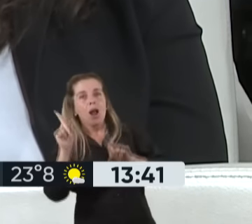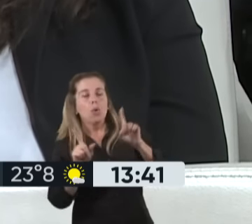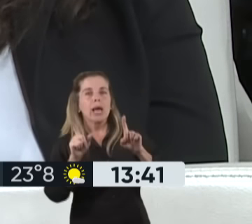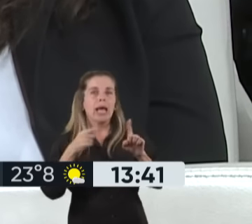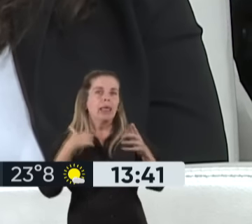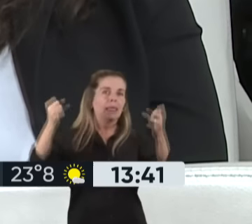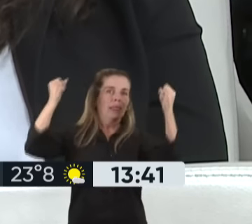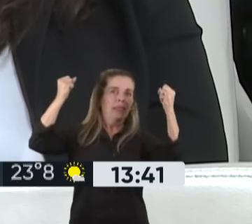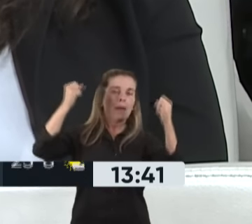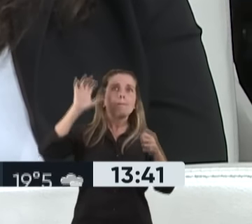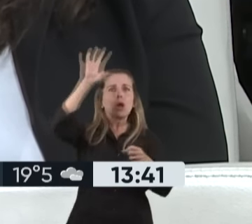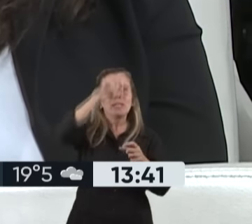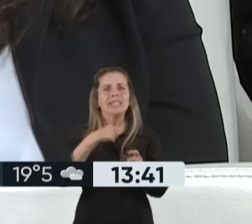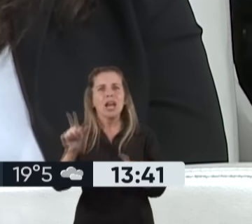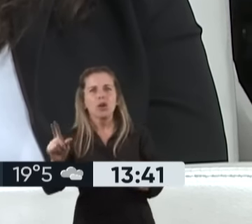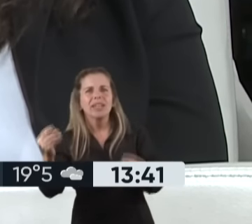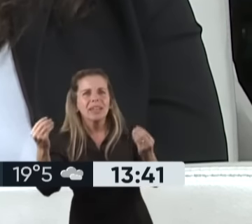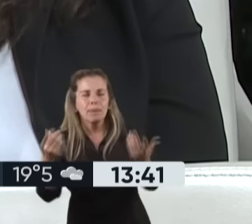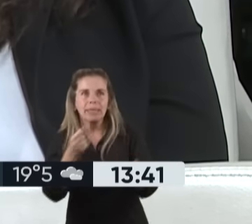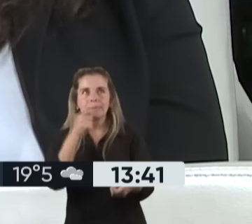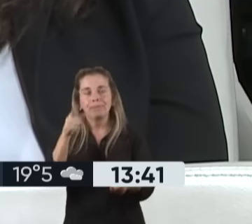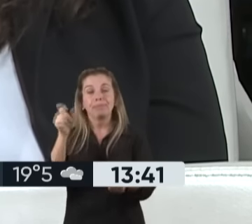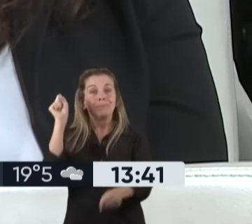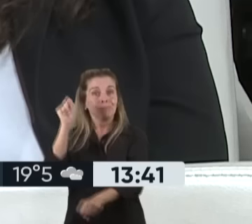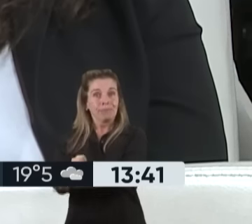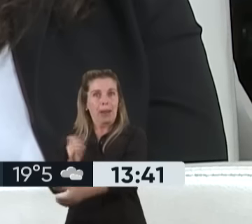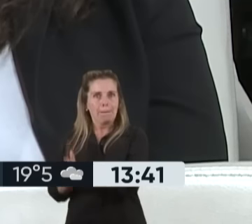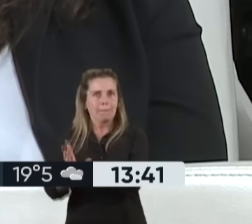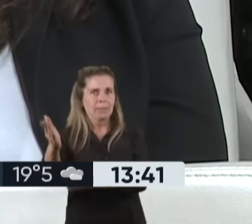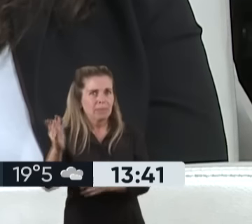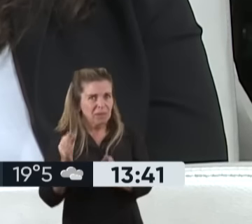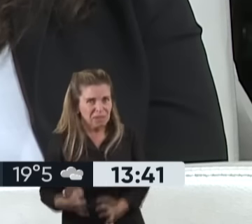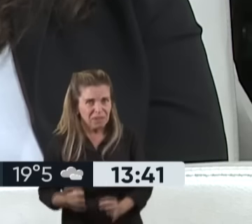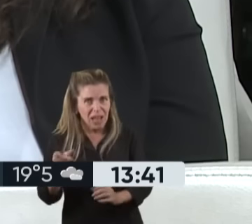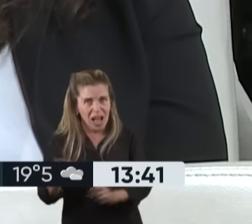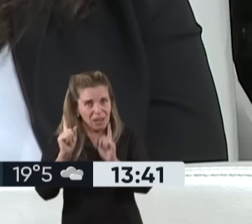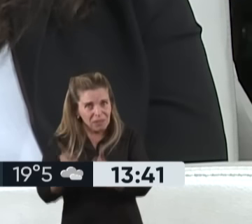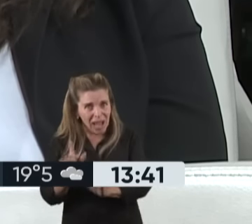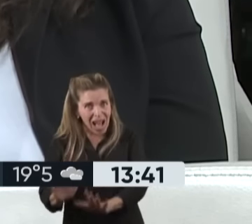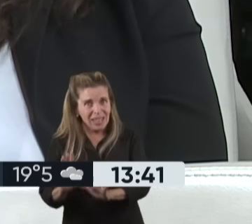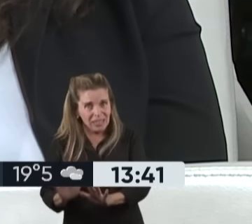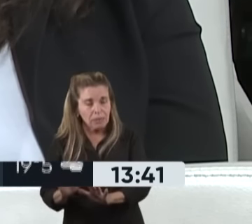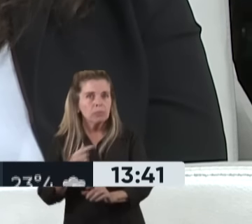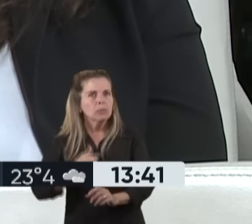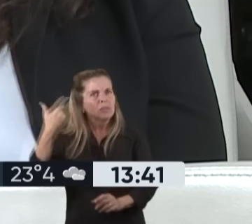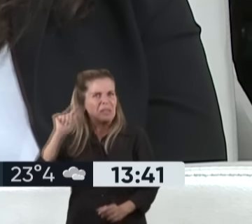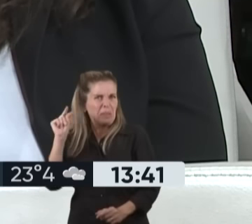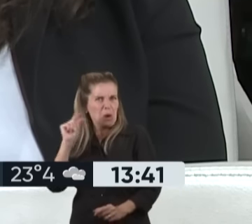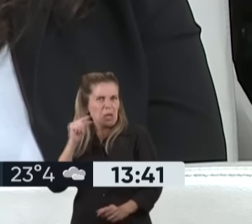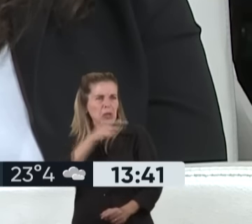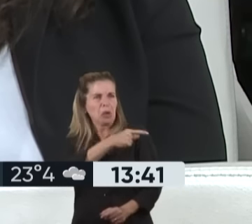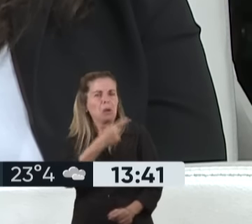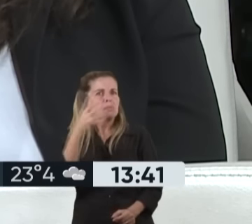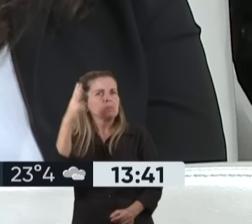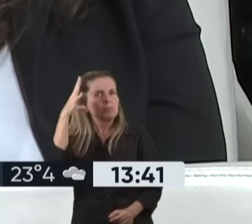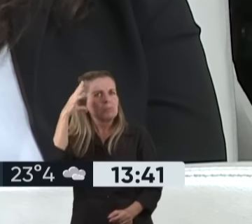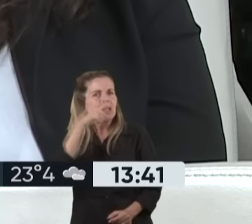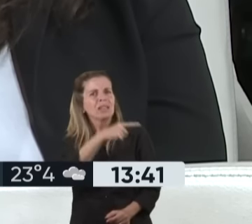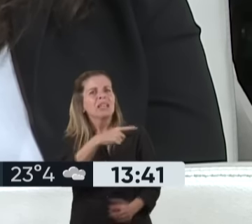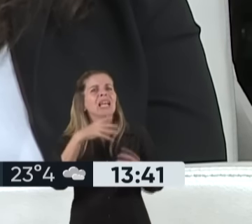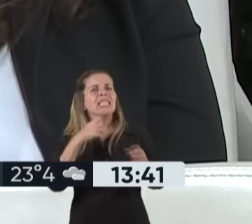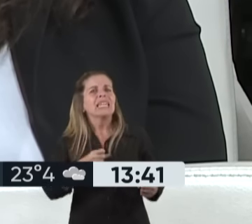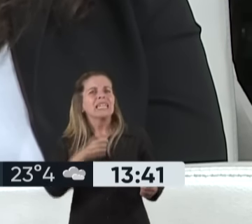provincias. Si las cadenas perpetuas serán textualmente perpetuas, escuché hace poco tiempo al secretario de Justicia indicando de que era